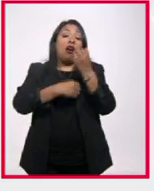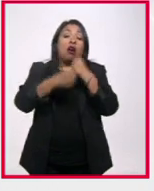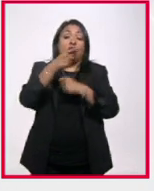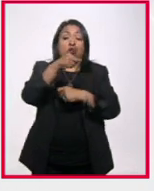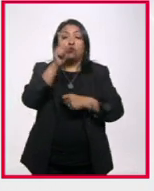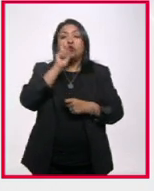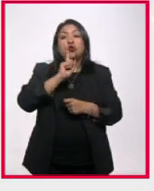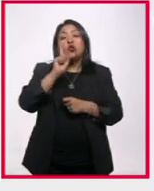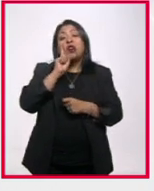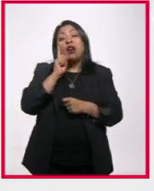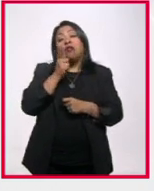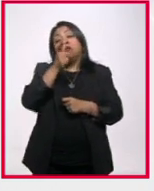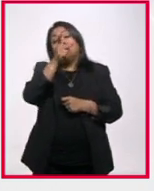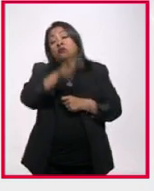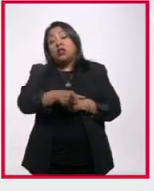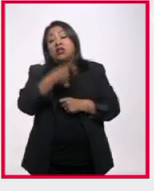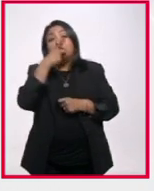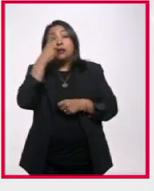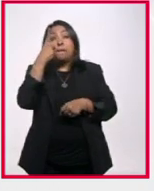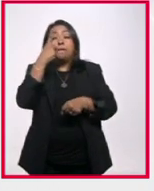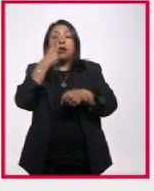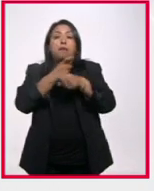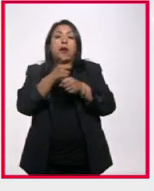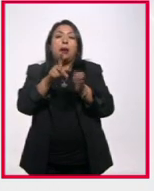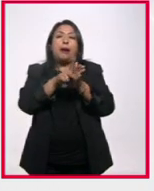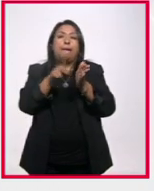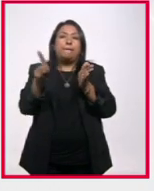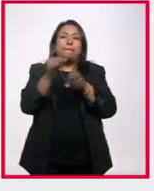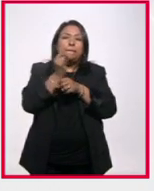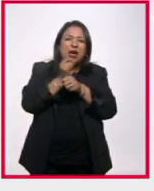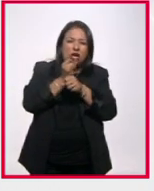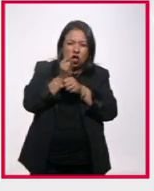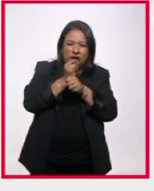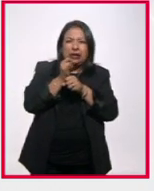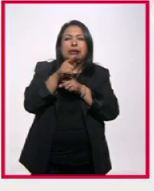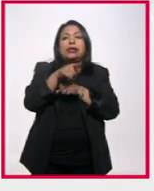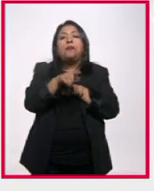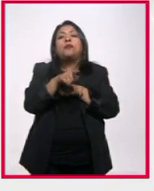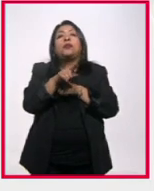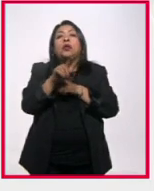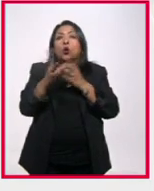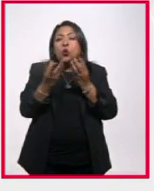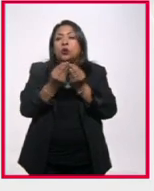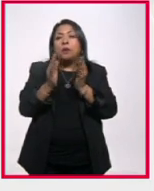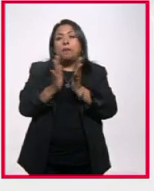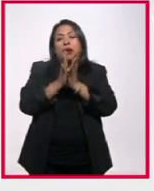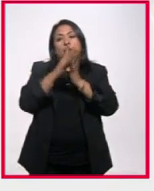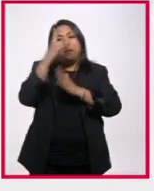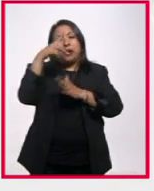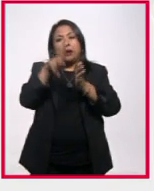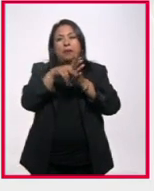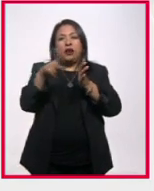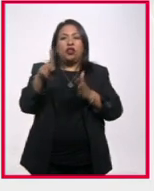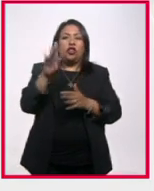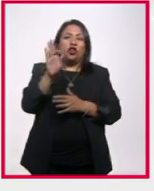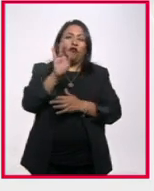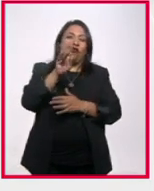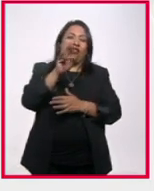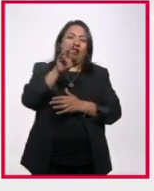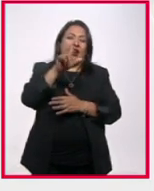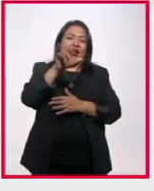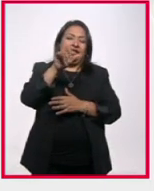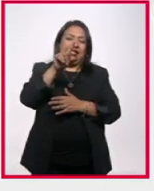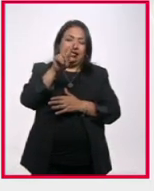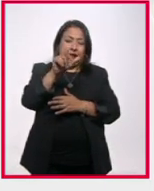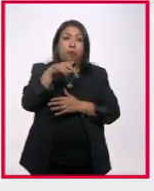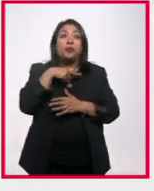se le considera incluso una de las primeras periodistas y estuvo colaborando para el periódico El Federalista. La